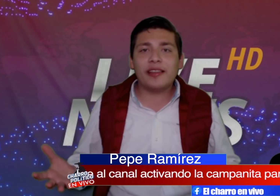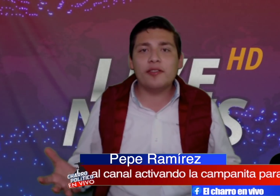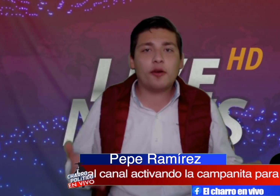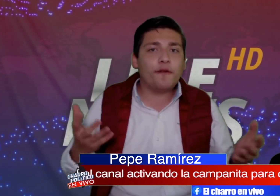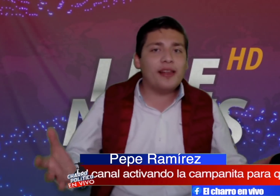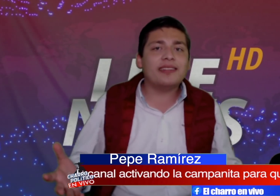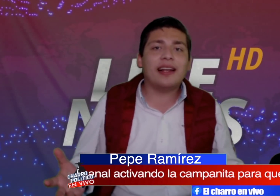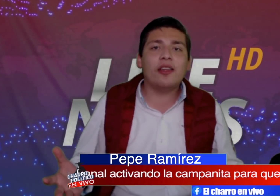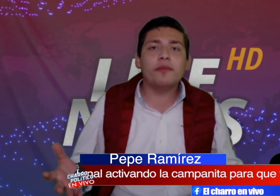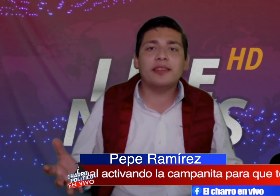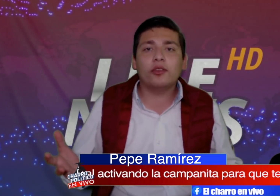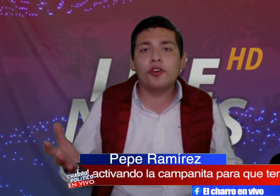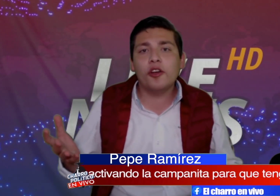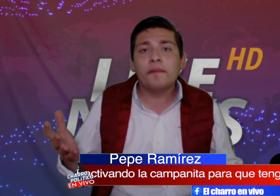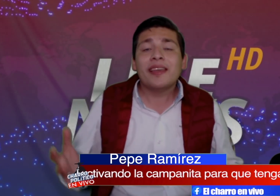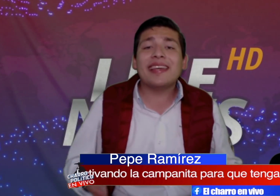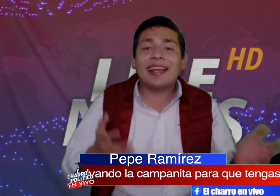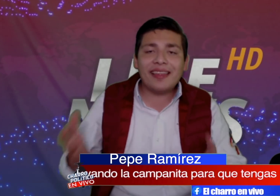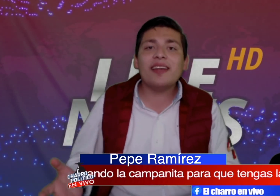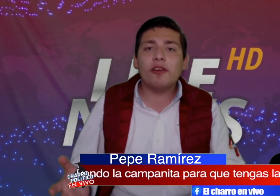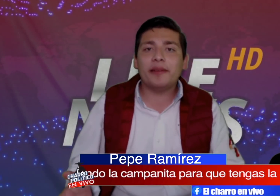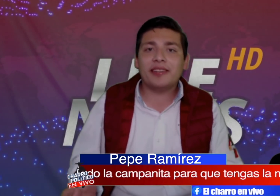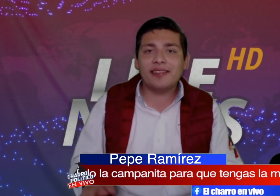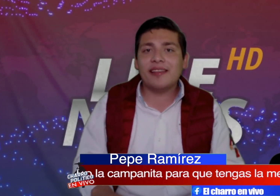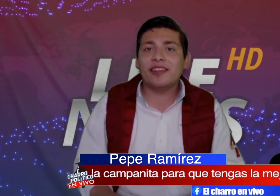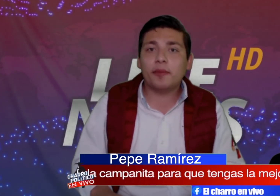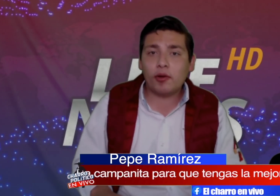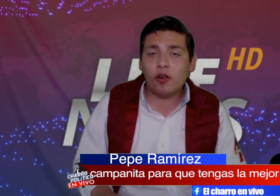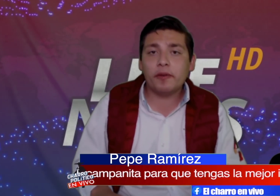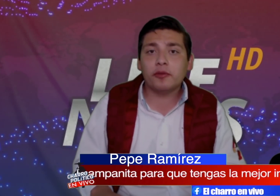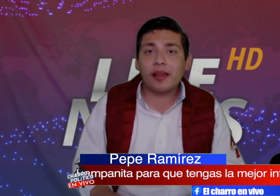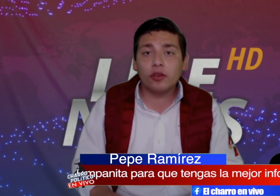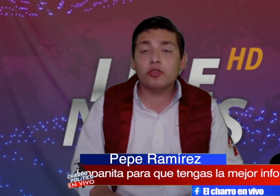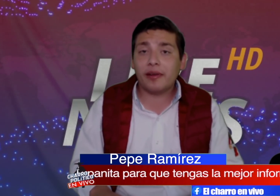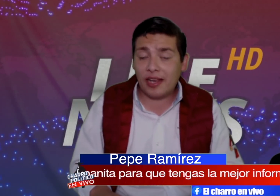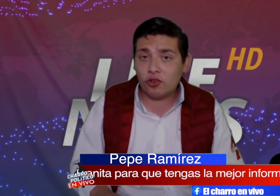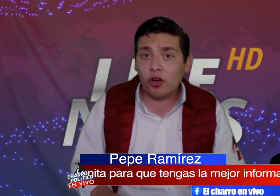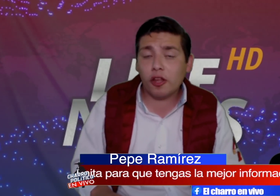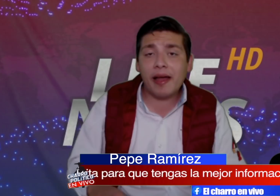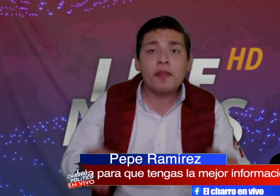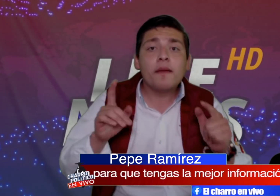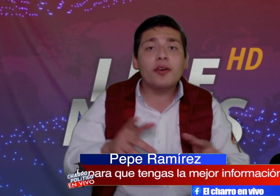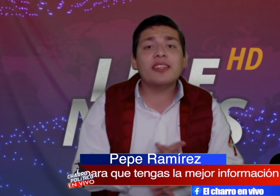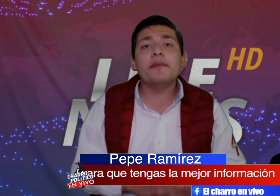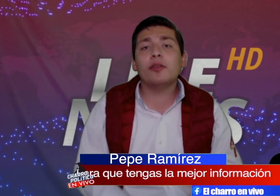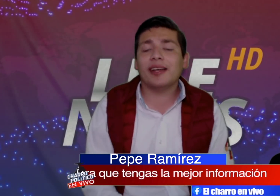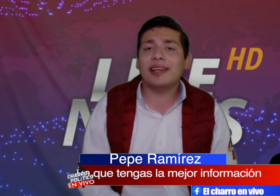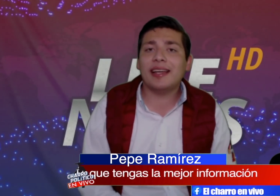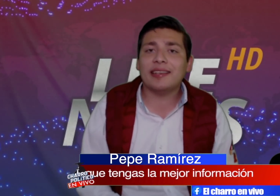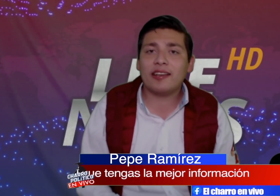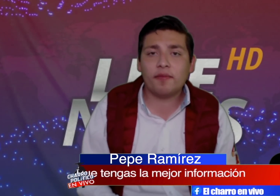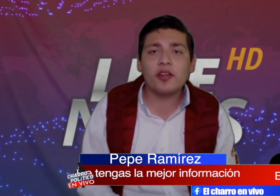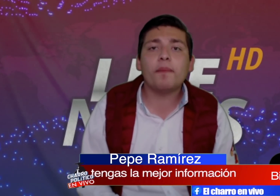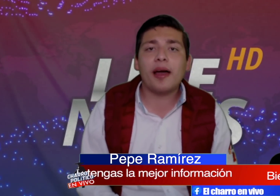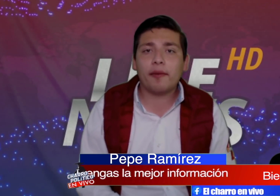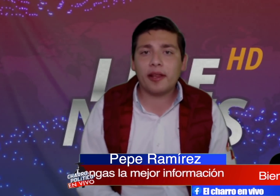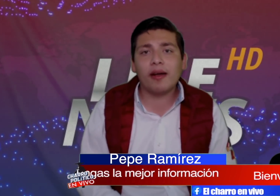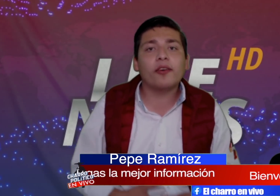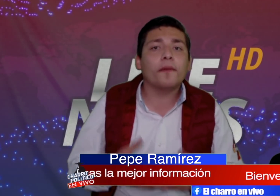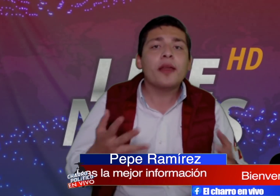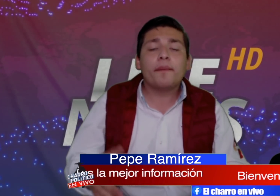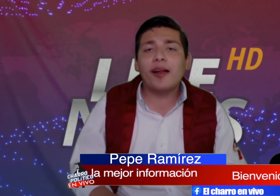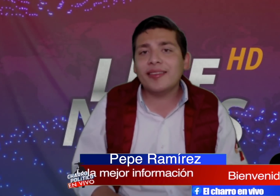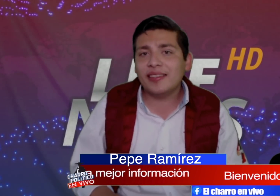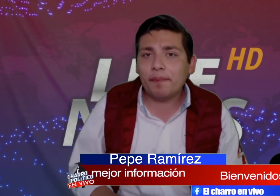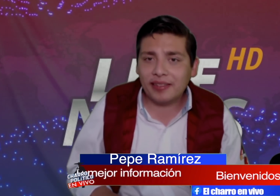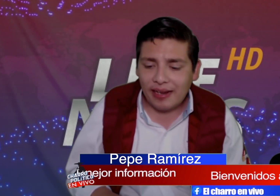que está sucediendo con Félix Salgado Macedonio? ¿Y qué dijo el presidente Andrés Manuel López Obrador sobre Lencho Córdoba? Pues te invito a que te quedes aquí conmigo para